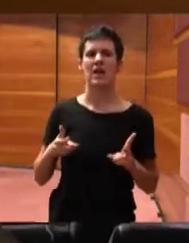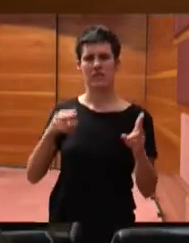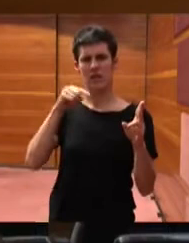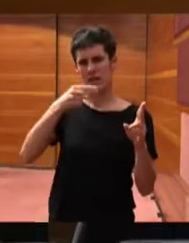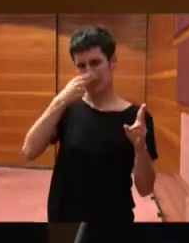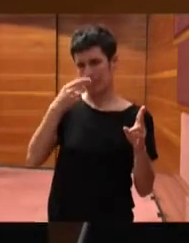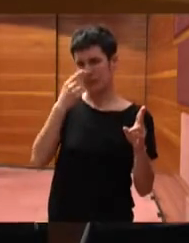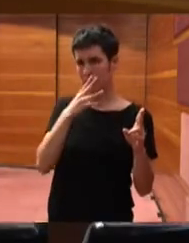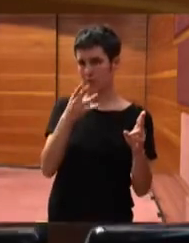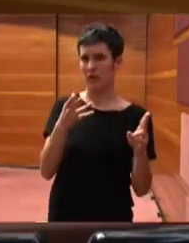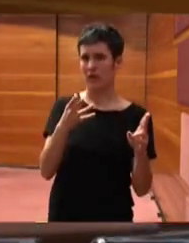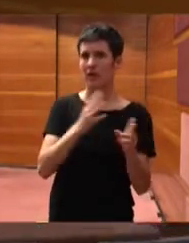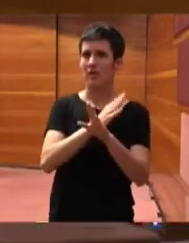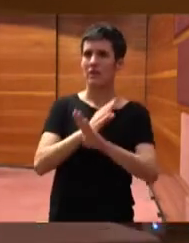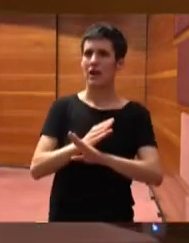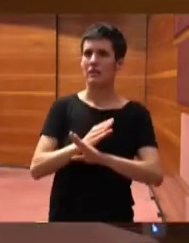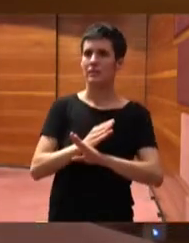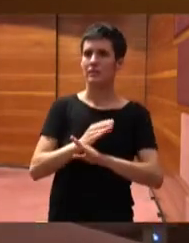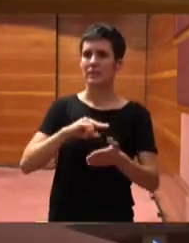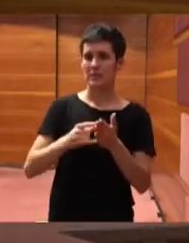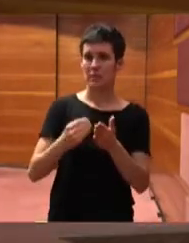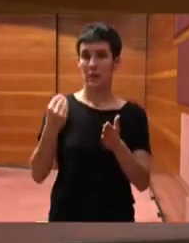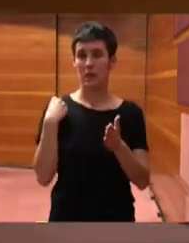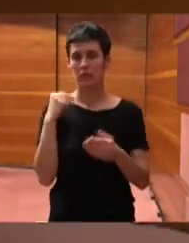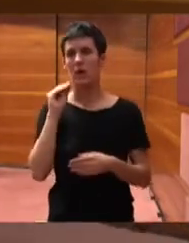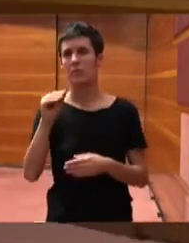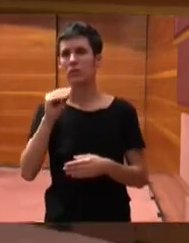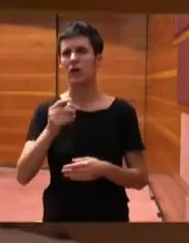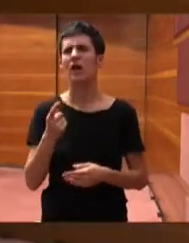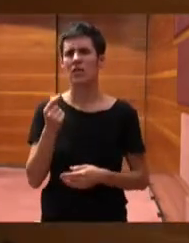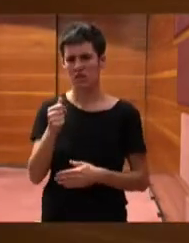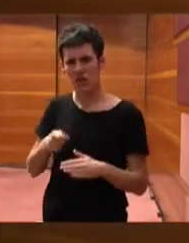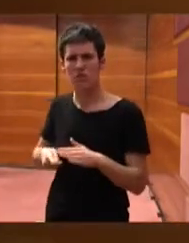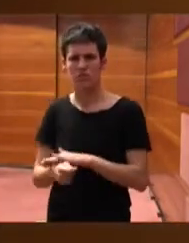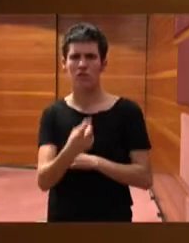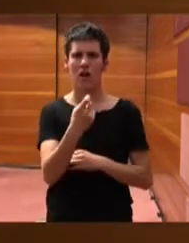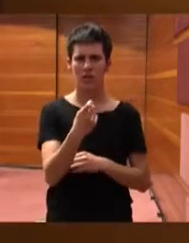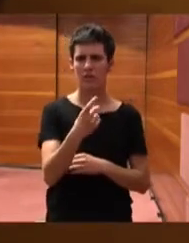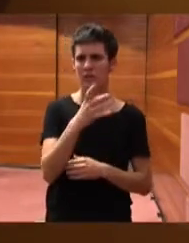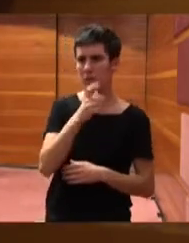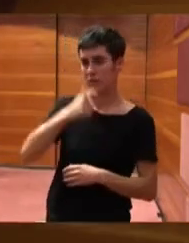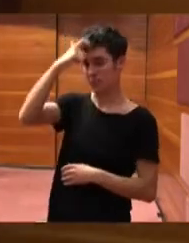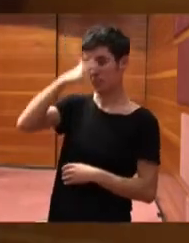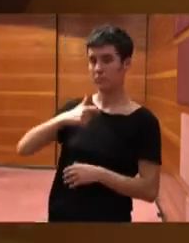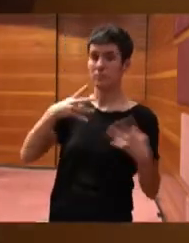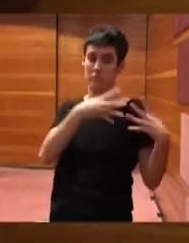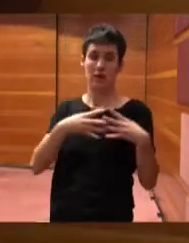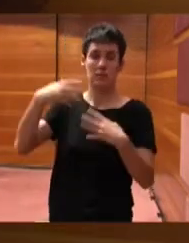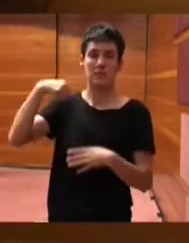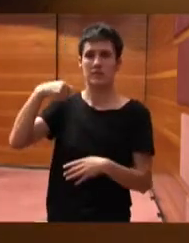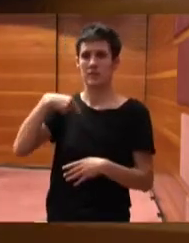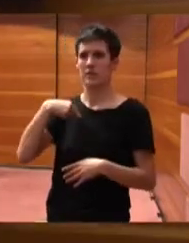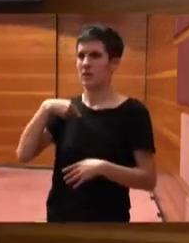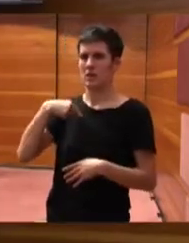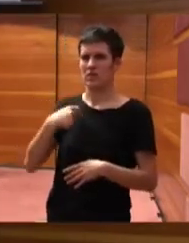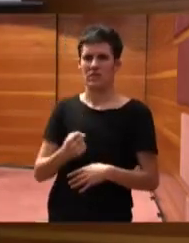que nos pregunten cuesta mucha pasta. Yo creo que un momento que Obama evaluó lo que le costaba responder a preguntas de la ciudadanía, y creo que dijo que era 500 millones